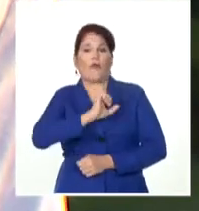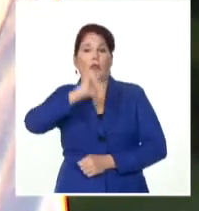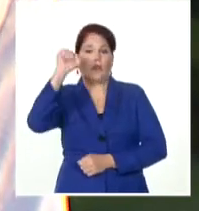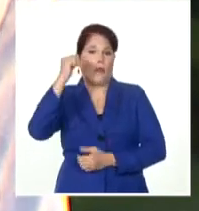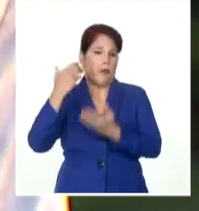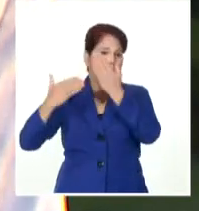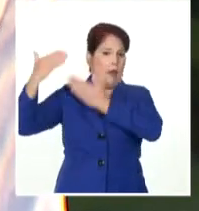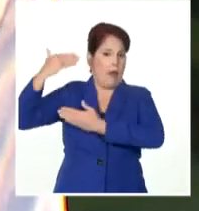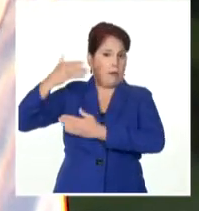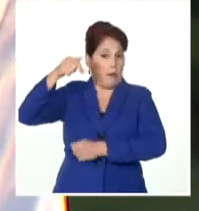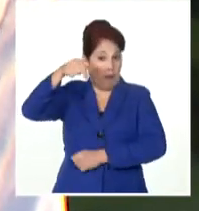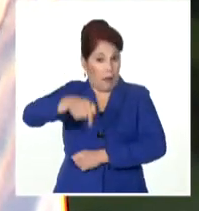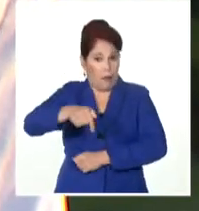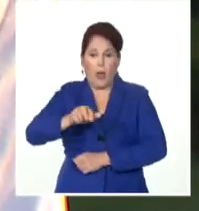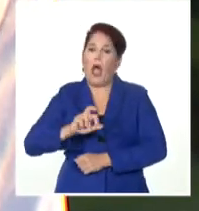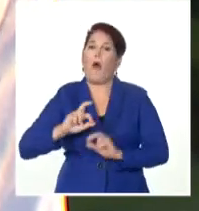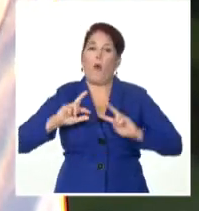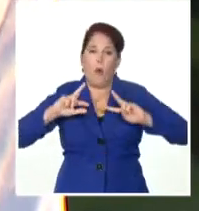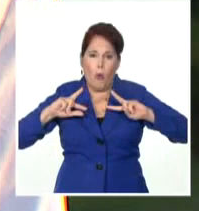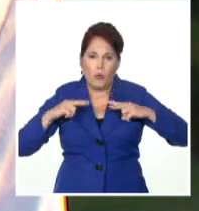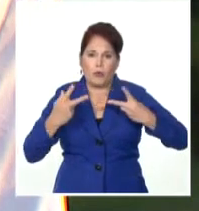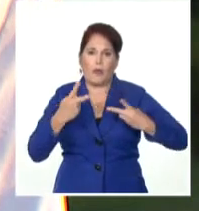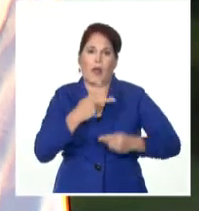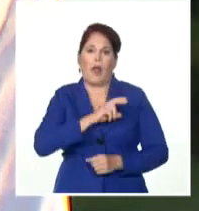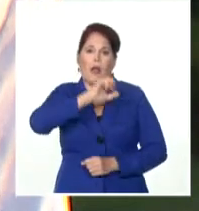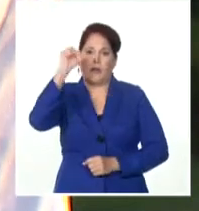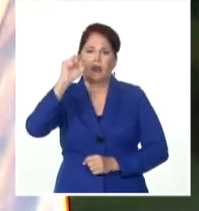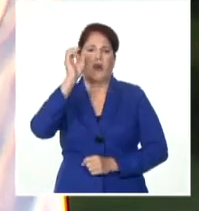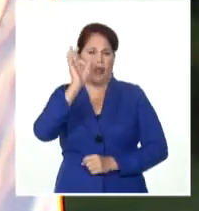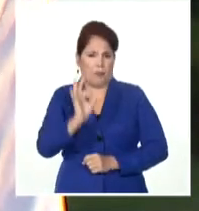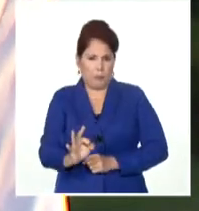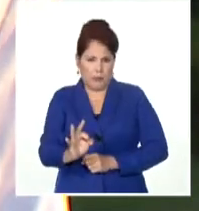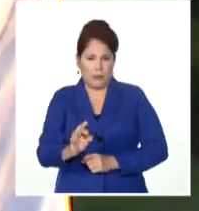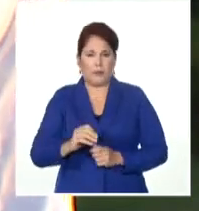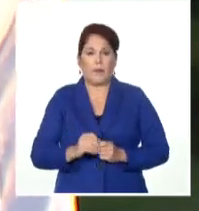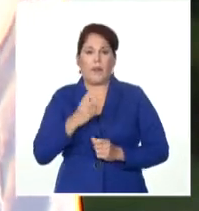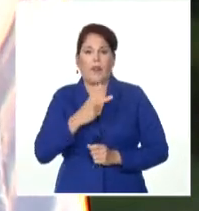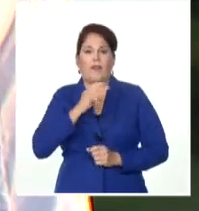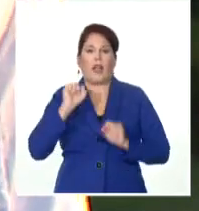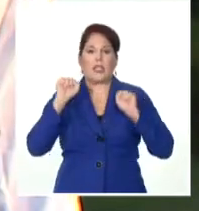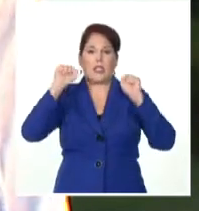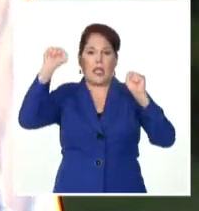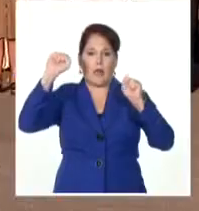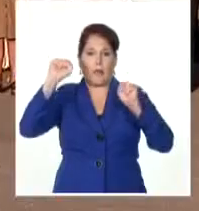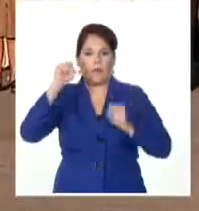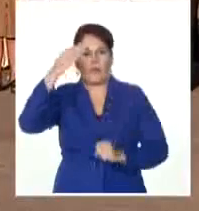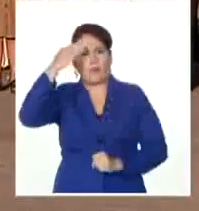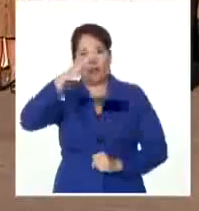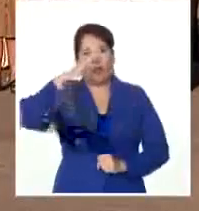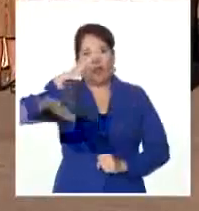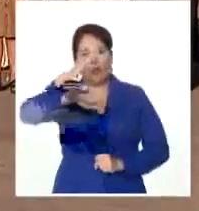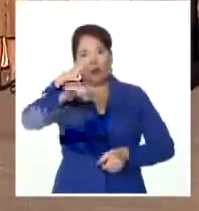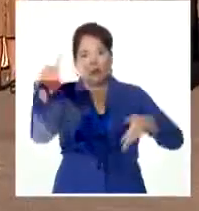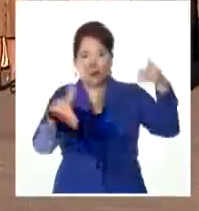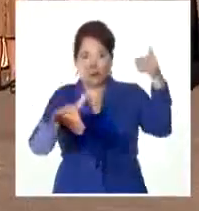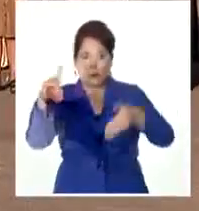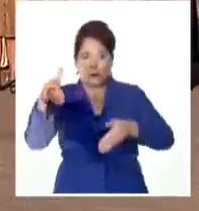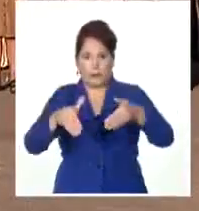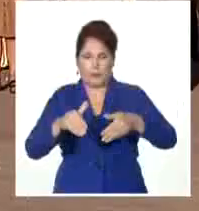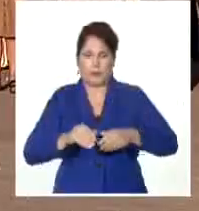aquel entonces y vamos a obtenerla ahora mismo. Venceremos. Gracias a todos.